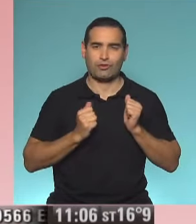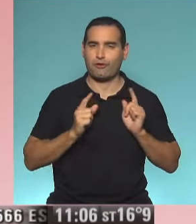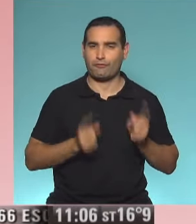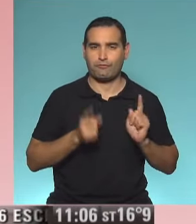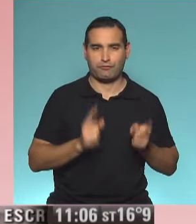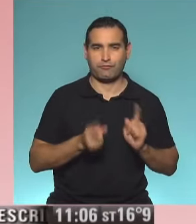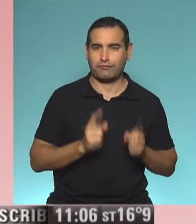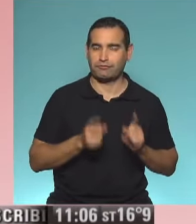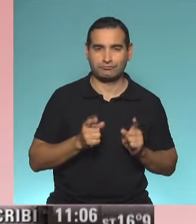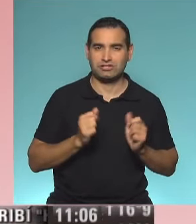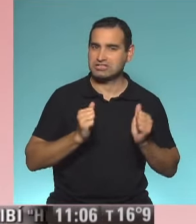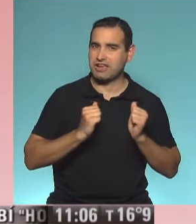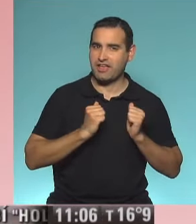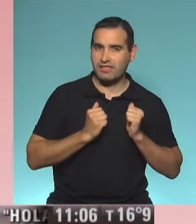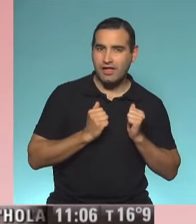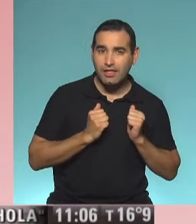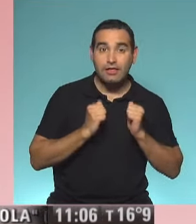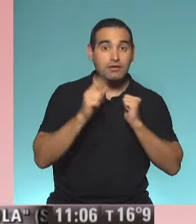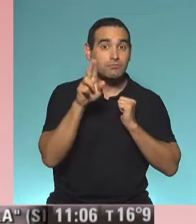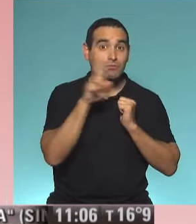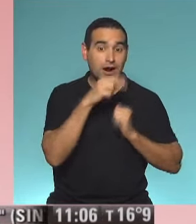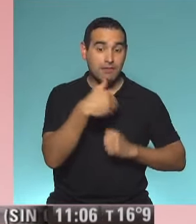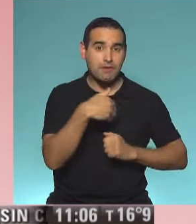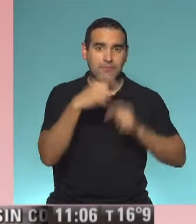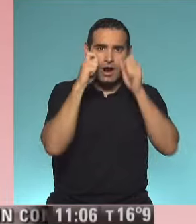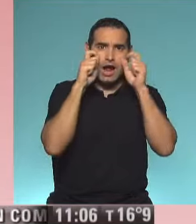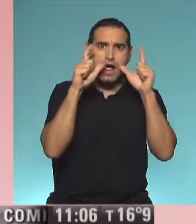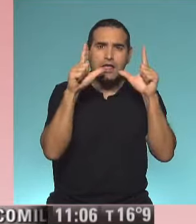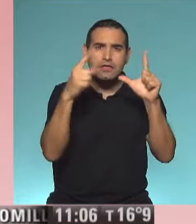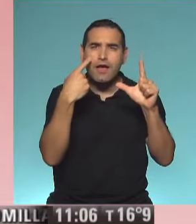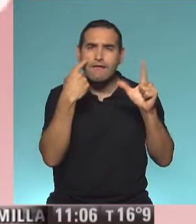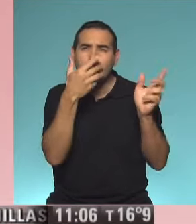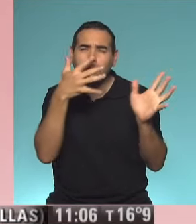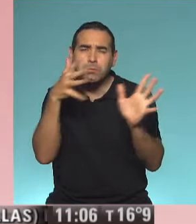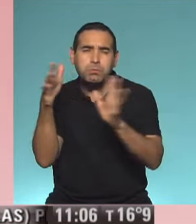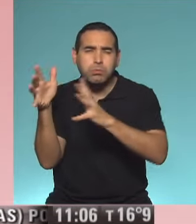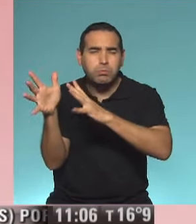ron antillano, atenta a los borneos del viento.